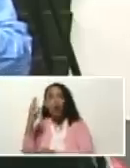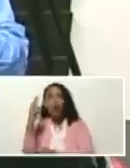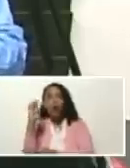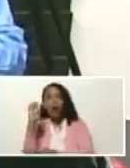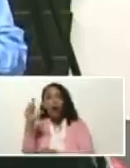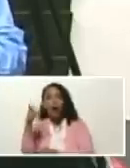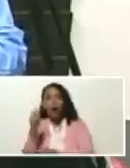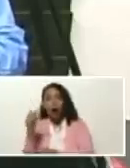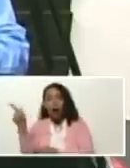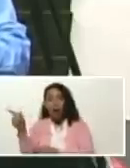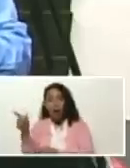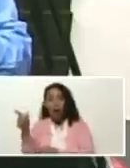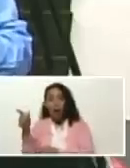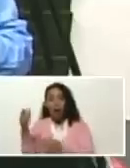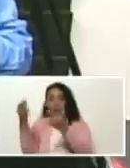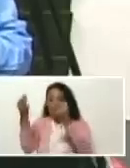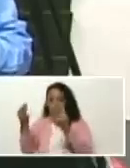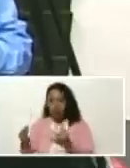prudente